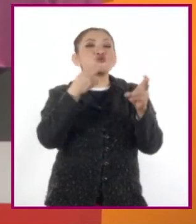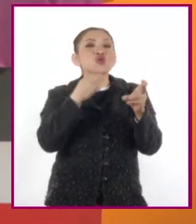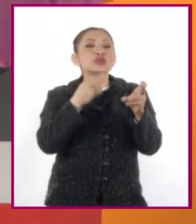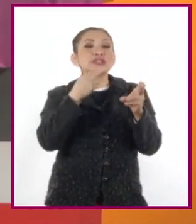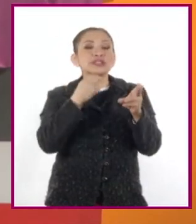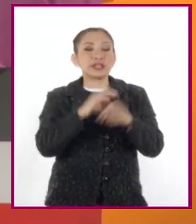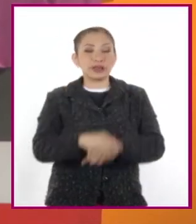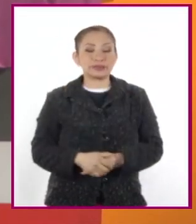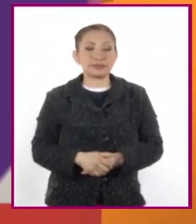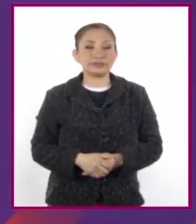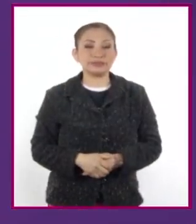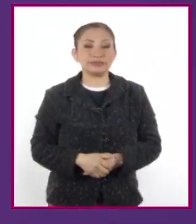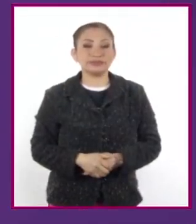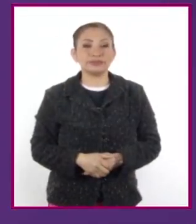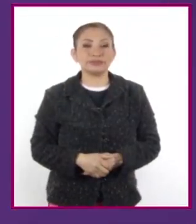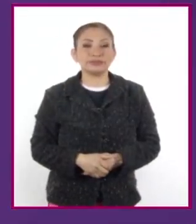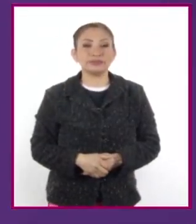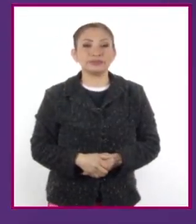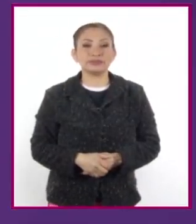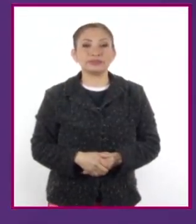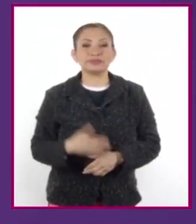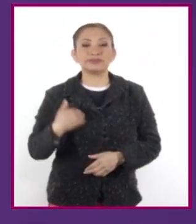milagro.